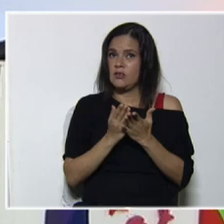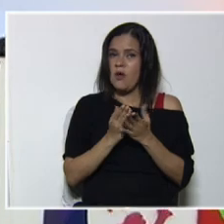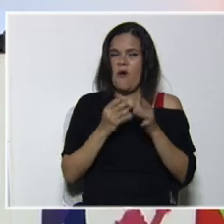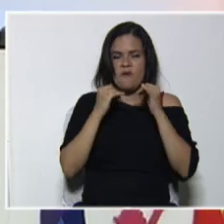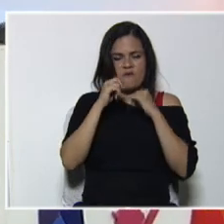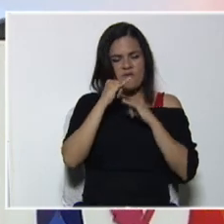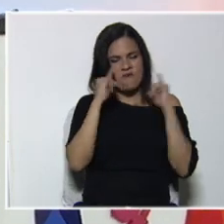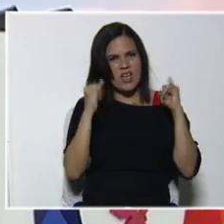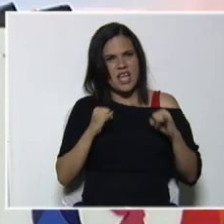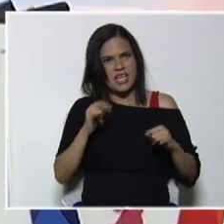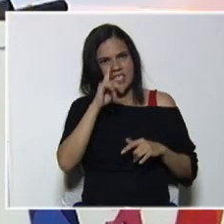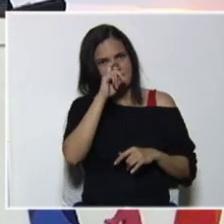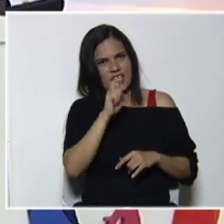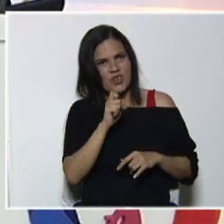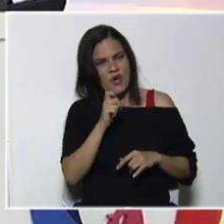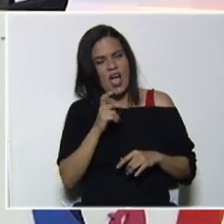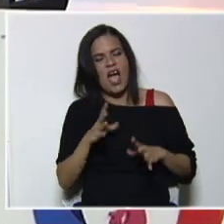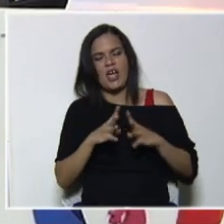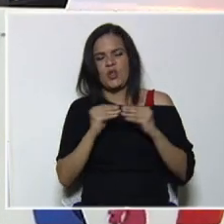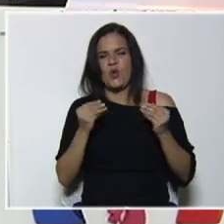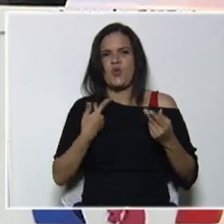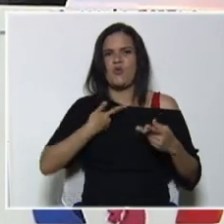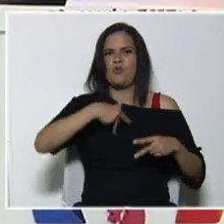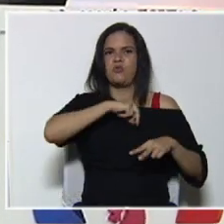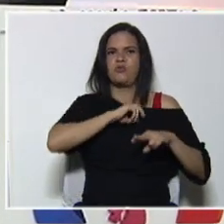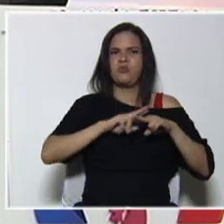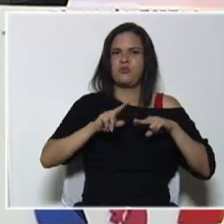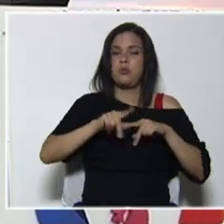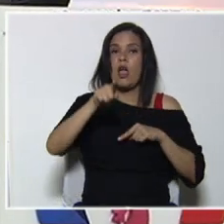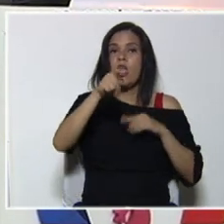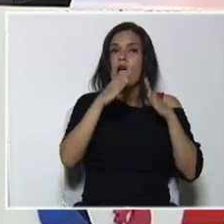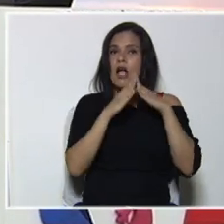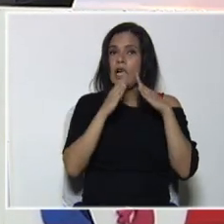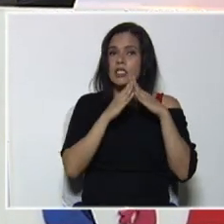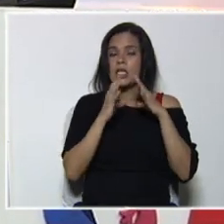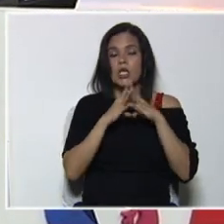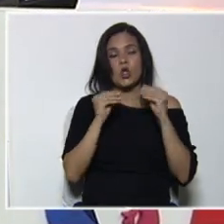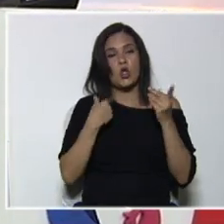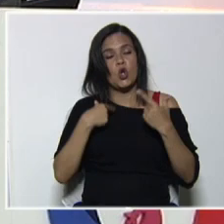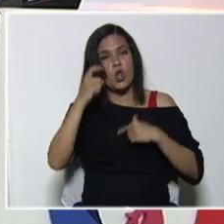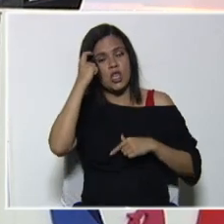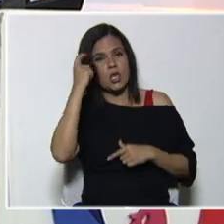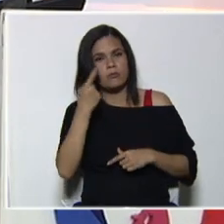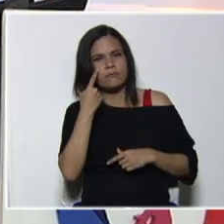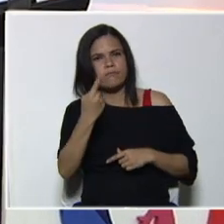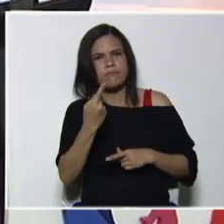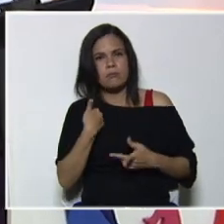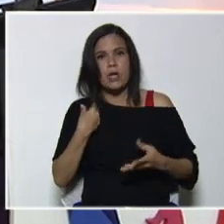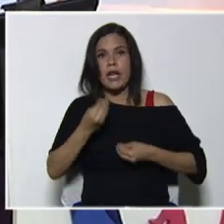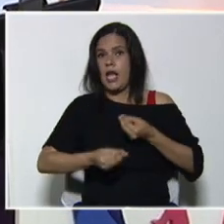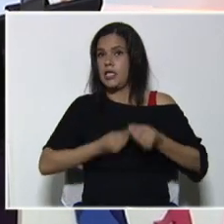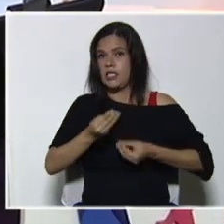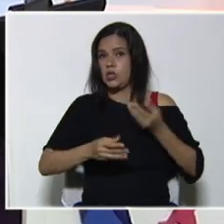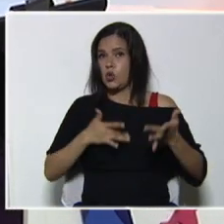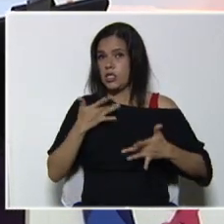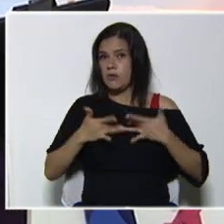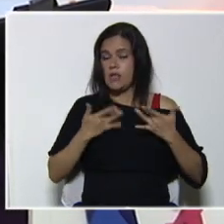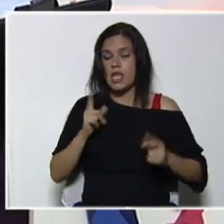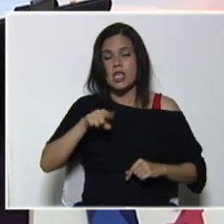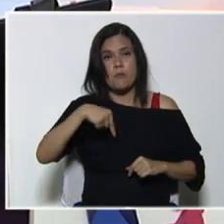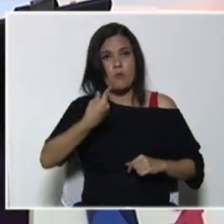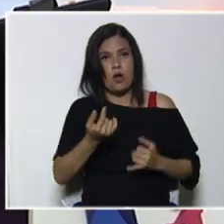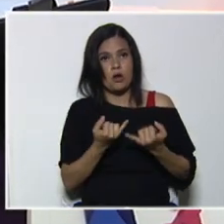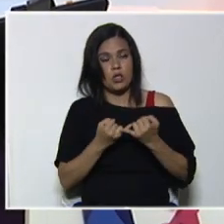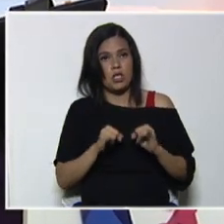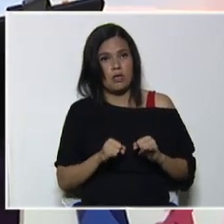feliz año a todos nuestros niños y niñas allá en casa que cada día nos sintonizan para hacer sus actividades luego cuando termina